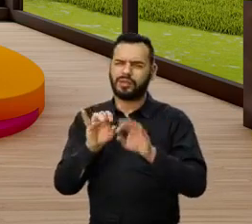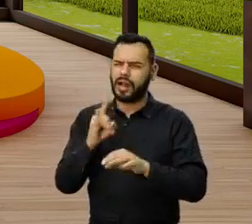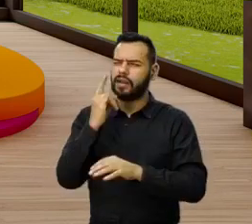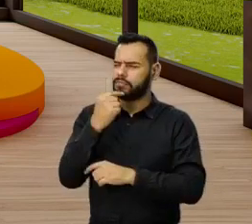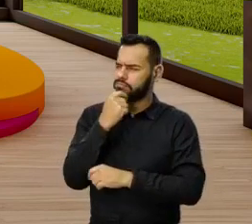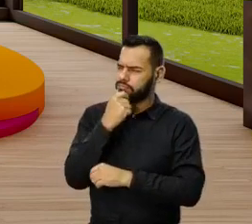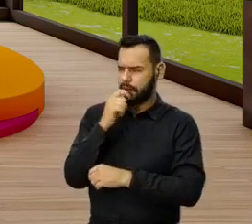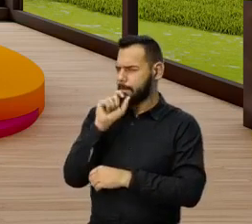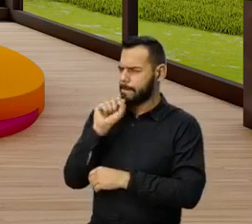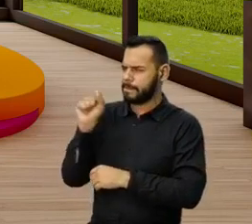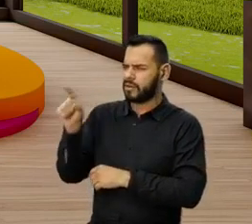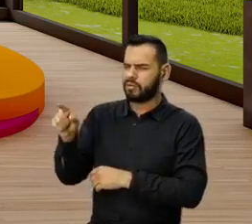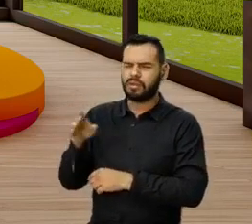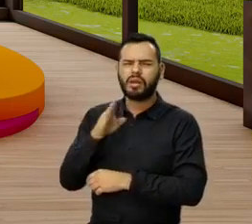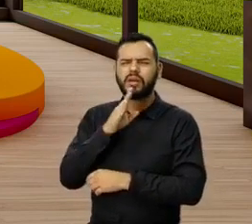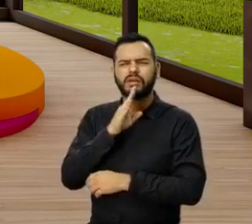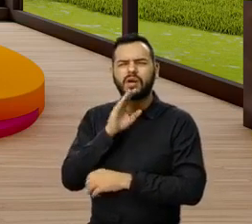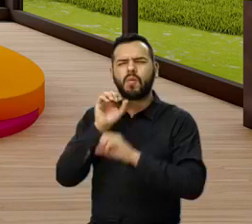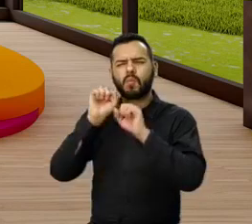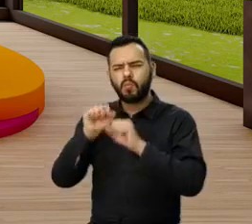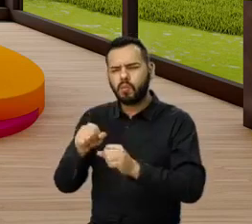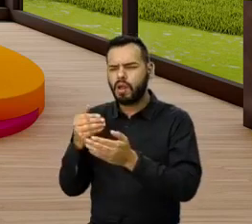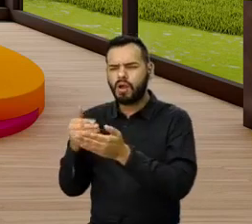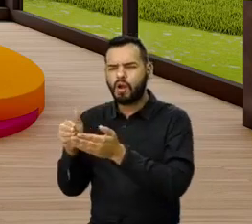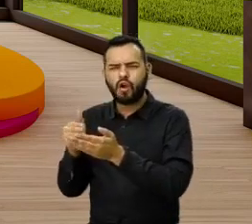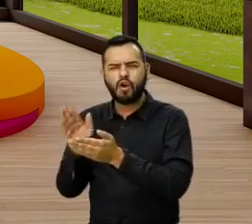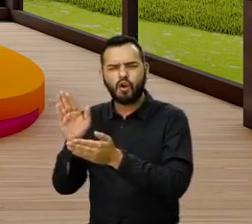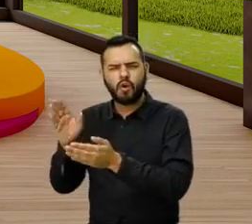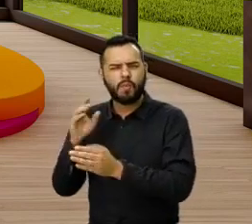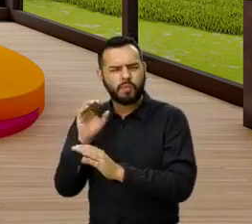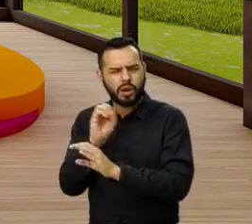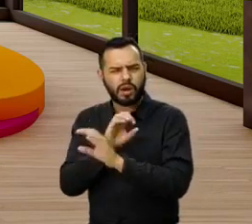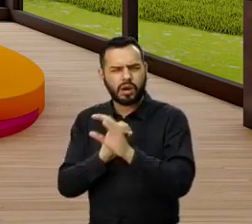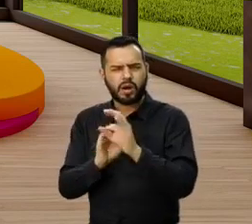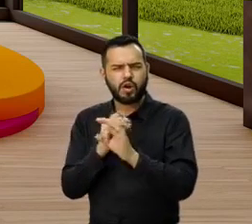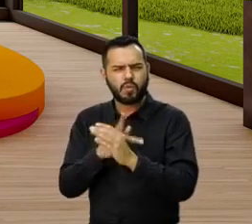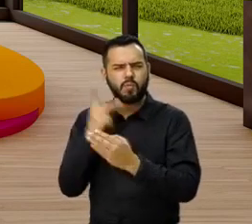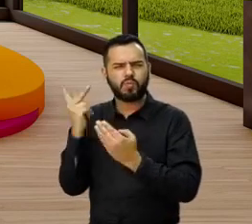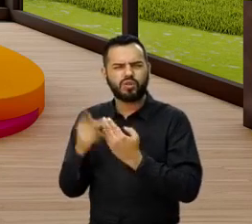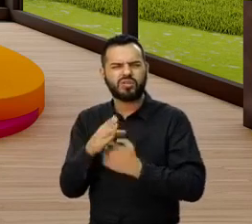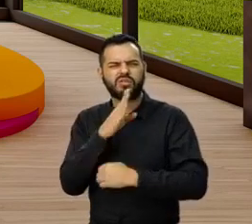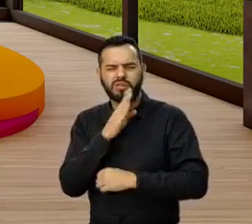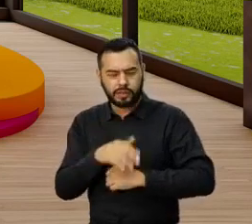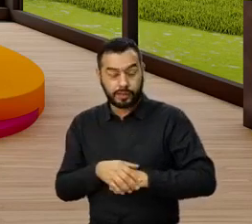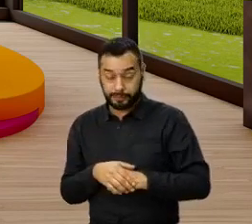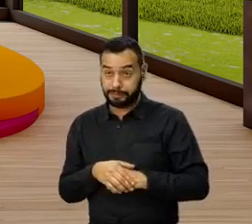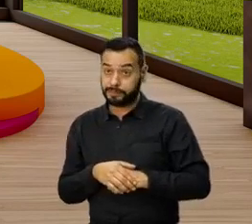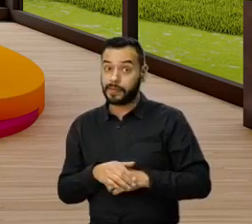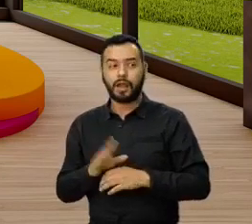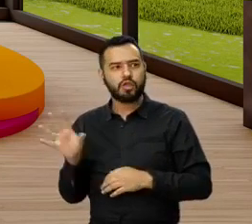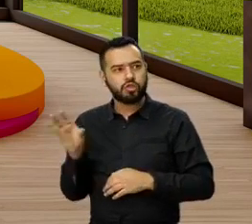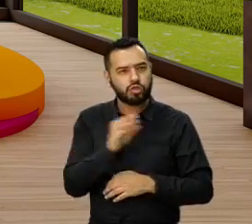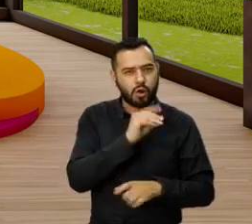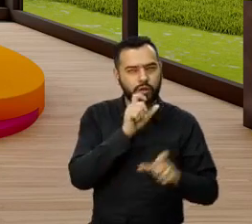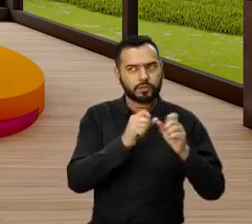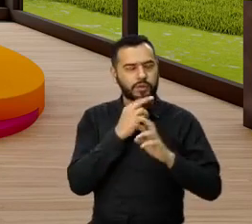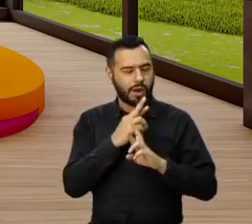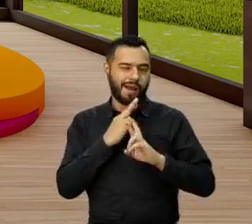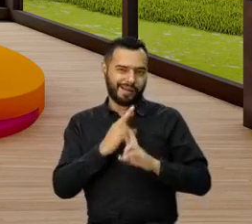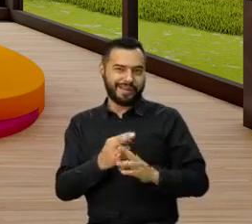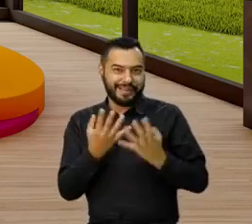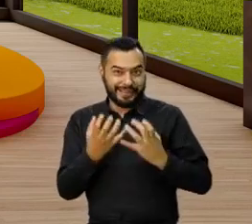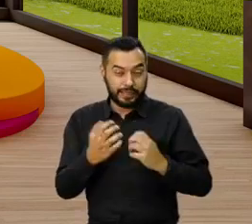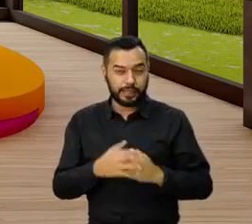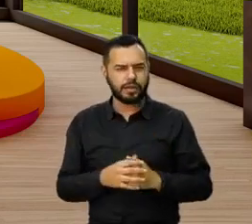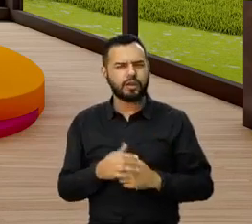es quiénes pueden acceder a este proyecto de compensar bueno yo creo que está la pregunta que todo el mundo está esperando hacer respuesta